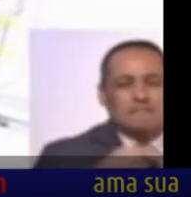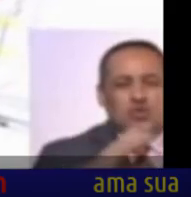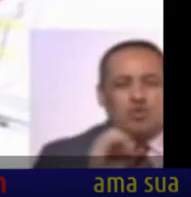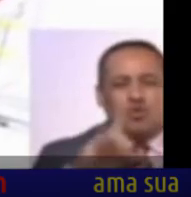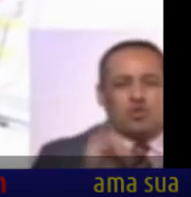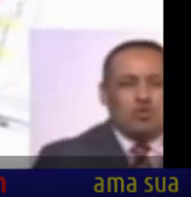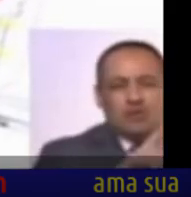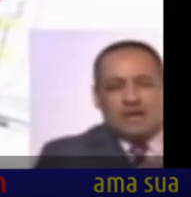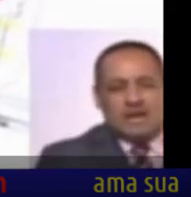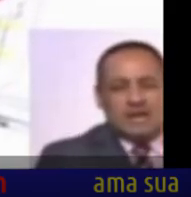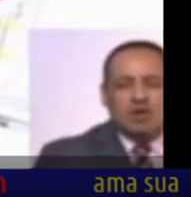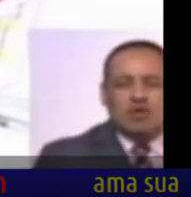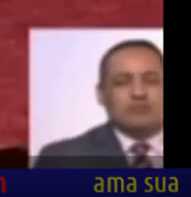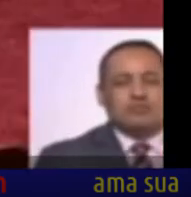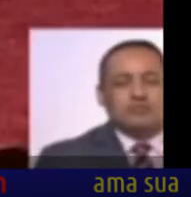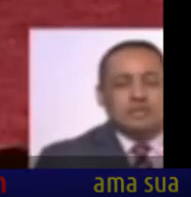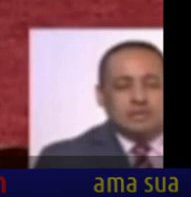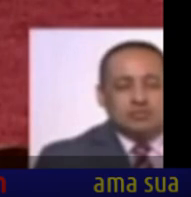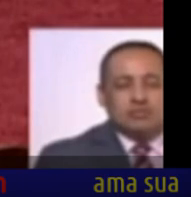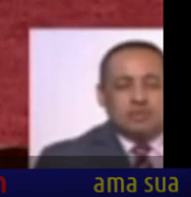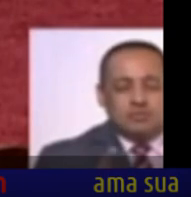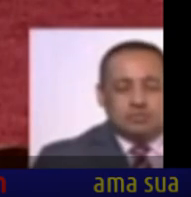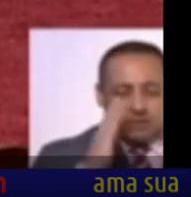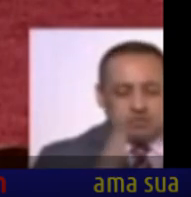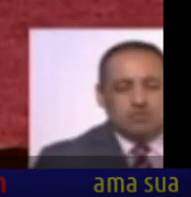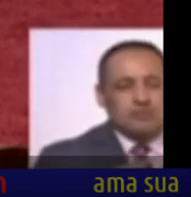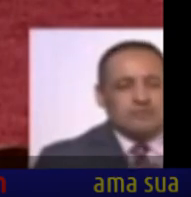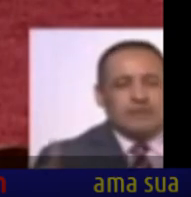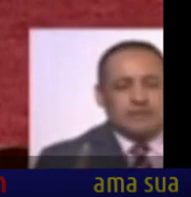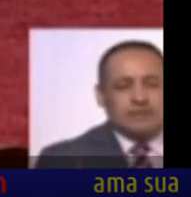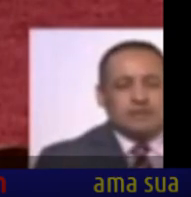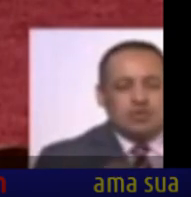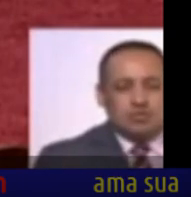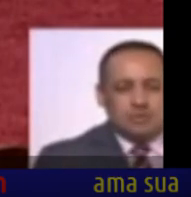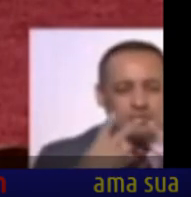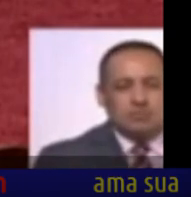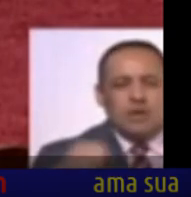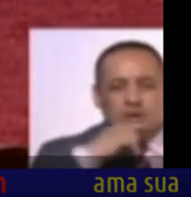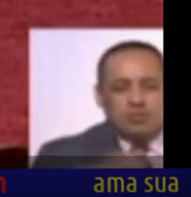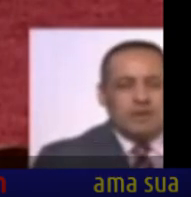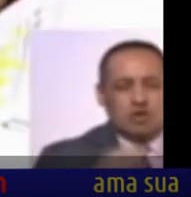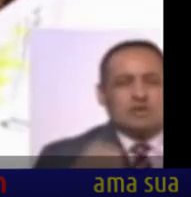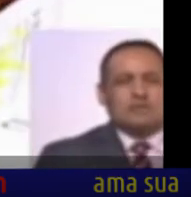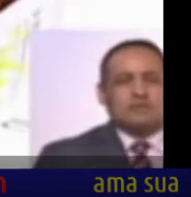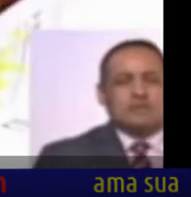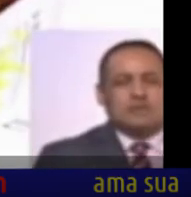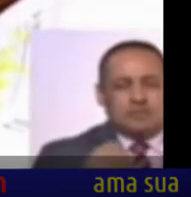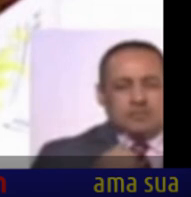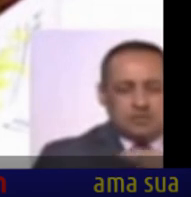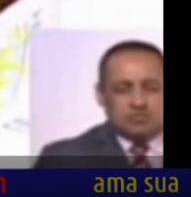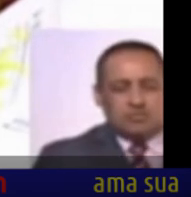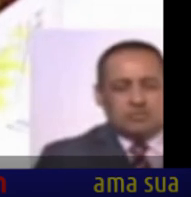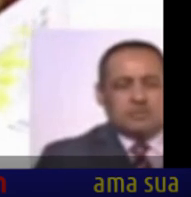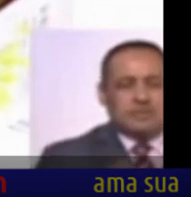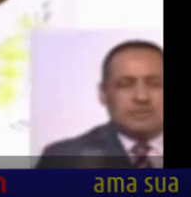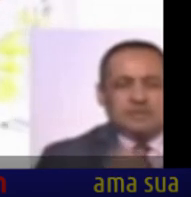todas las acusaciones en su contra y señala que es víctima de una persecución política. Y es que la liberación inmediata de Castillo es una